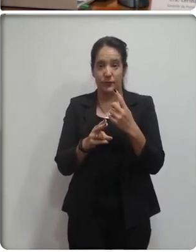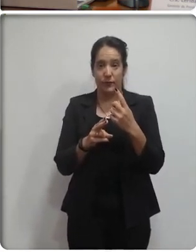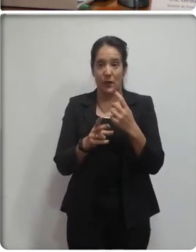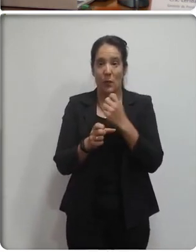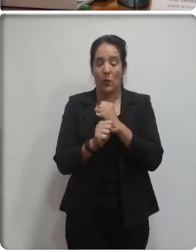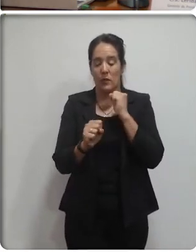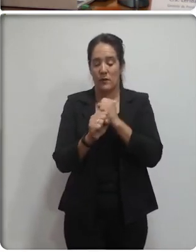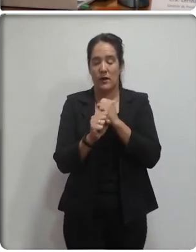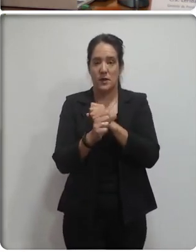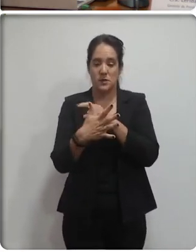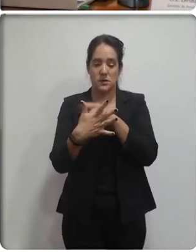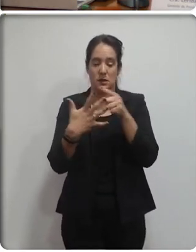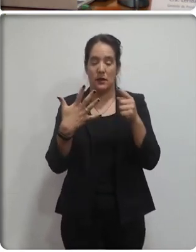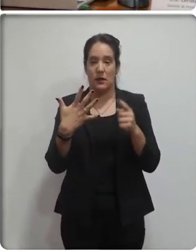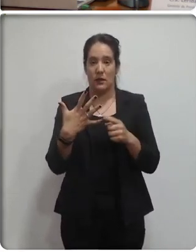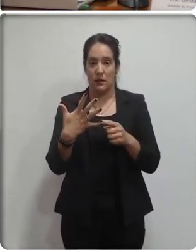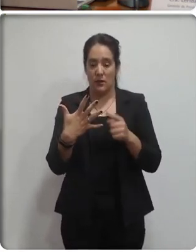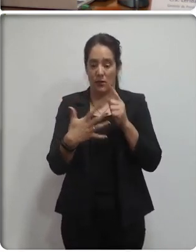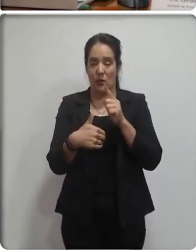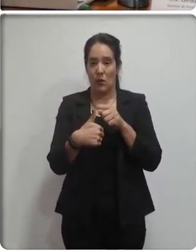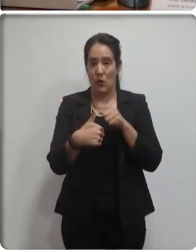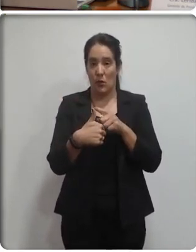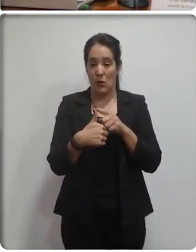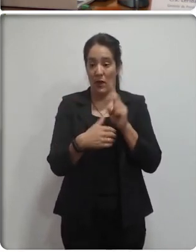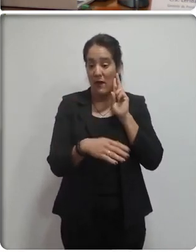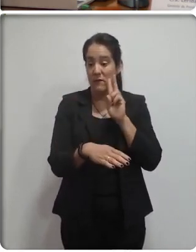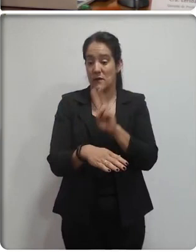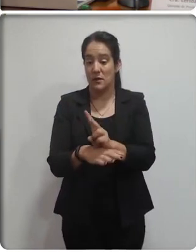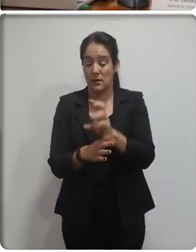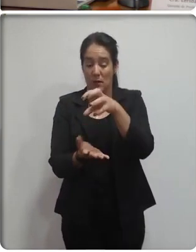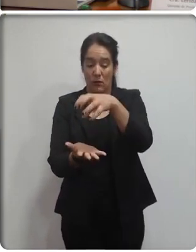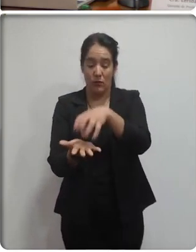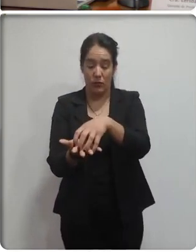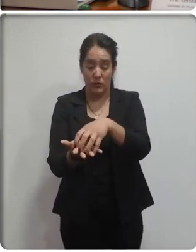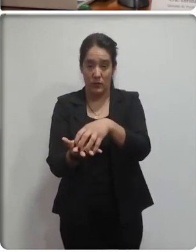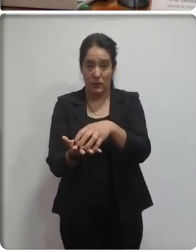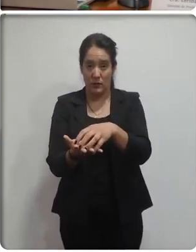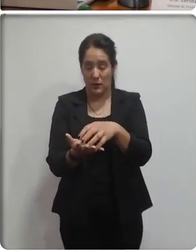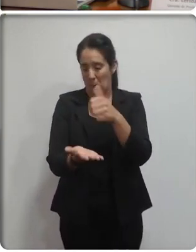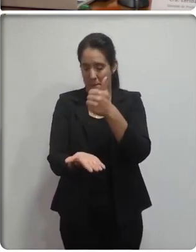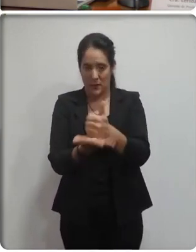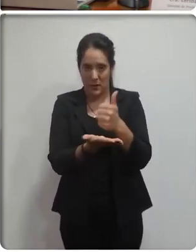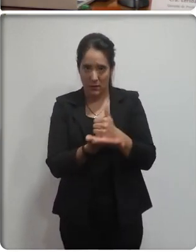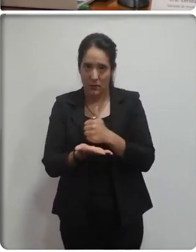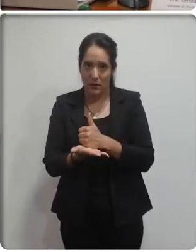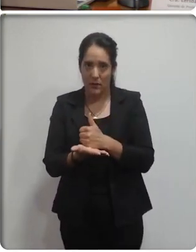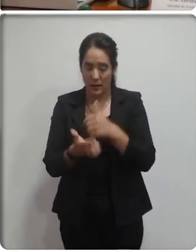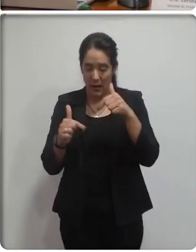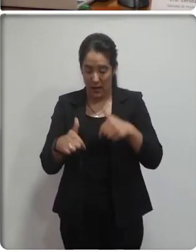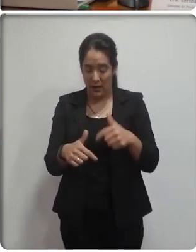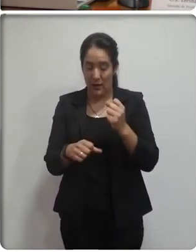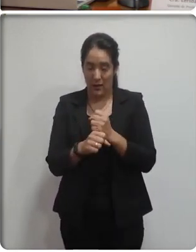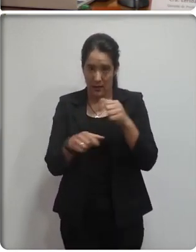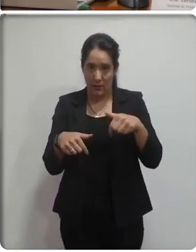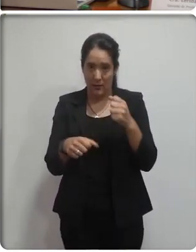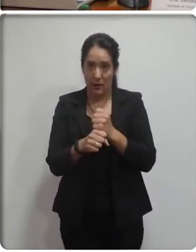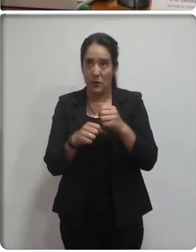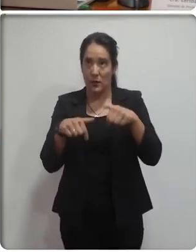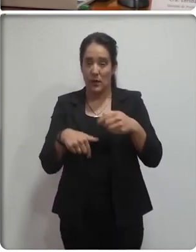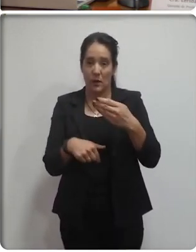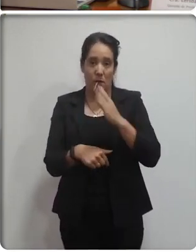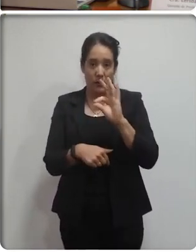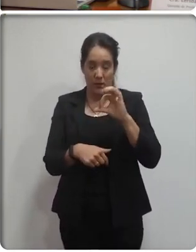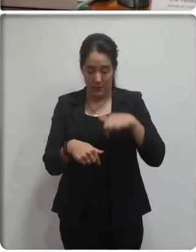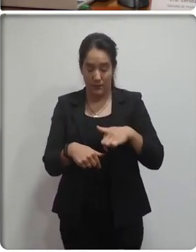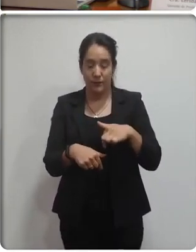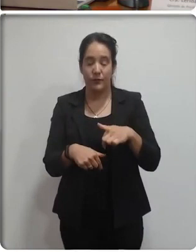5 componentes. Como les decía, las visitas presenciales aquí, y el lugar de trabajo fue aquí mismo en este centro,